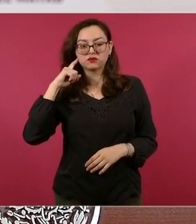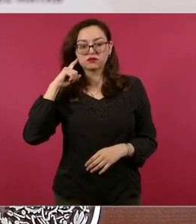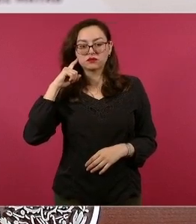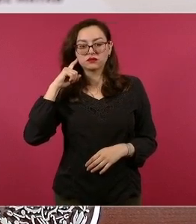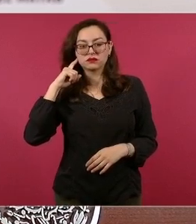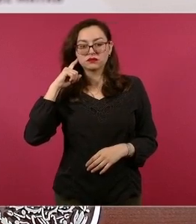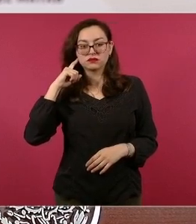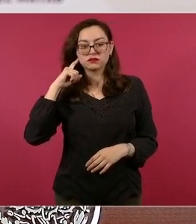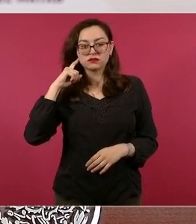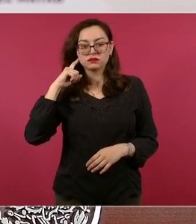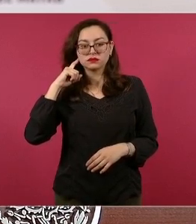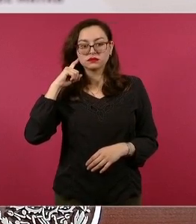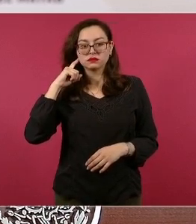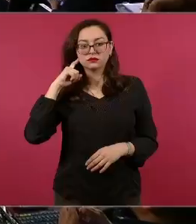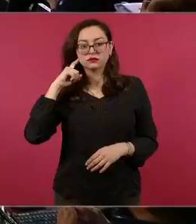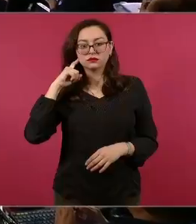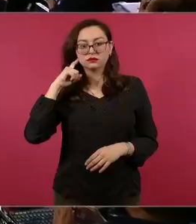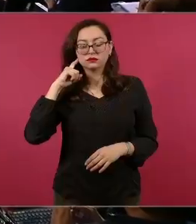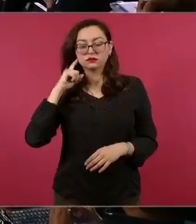sí,